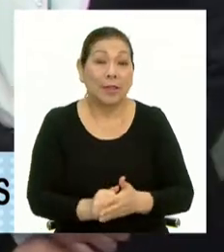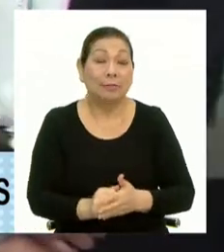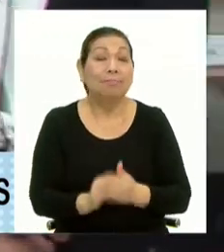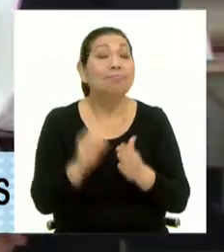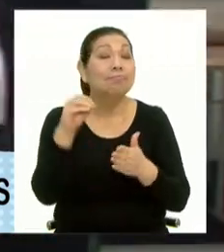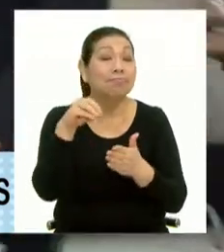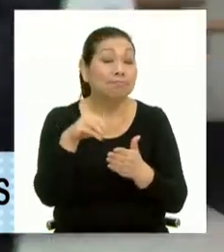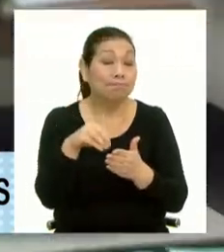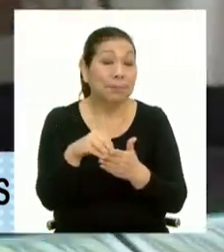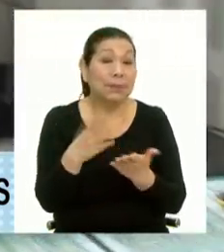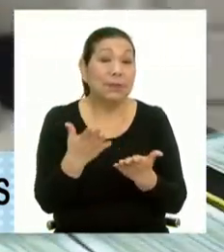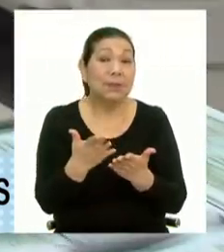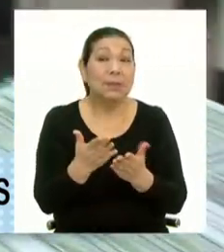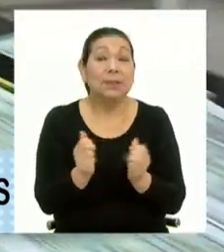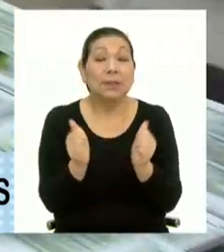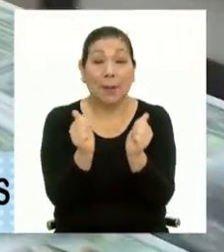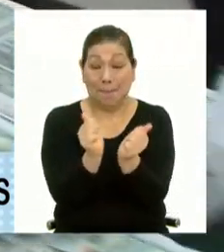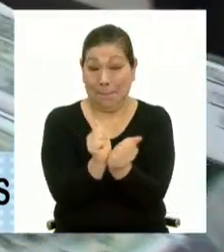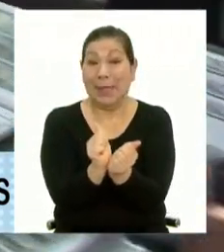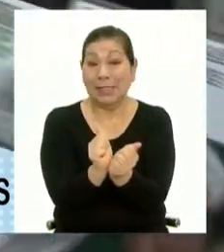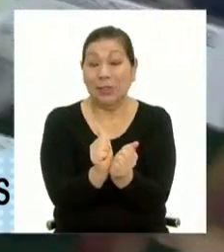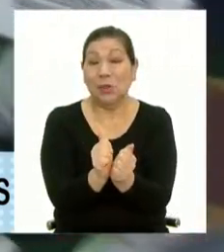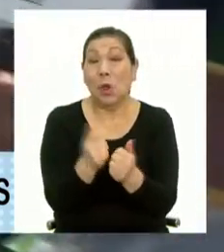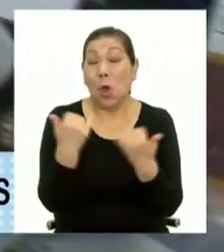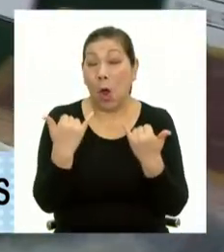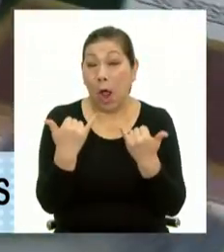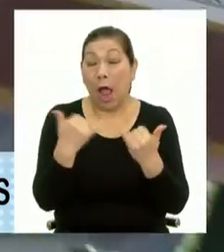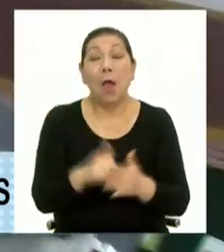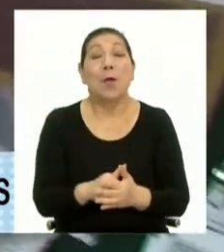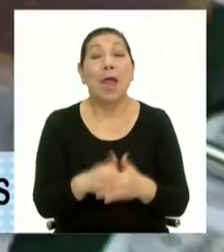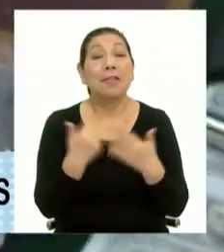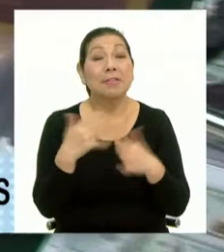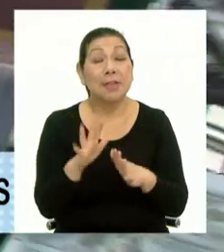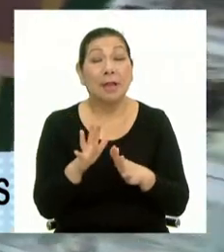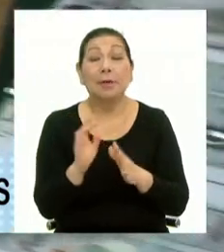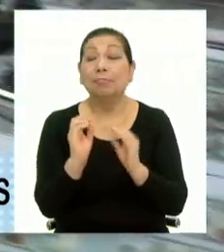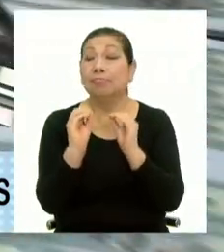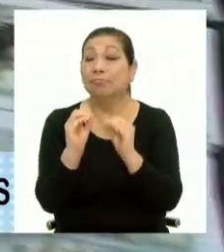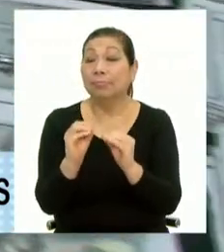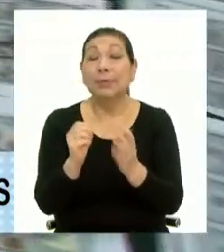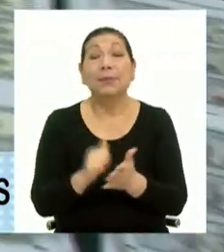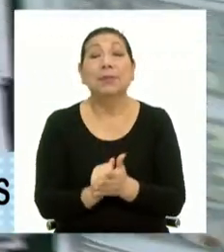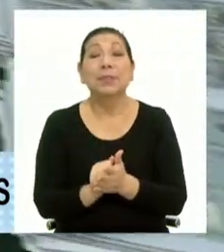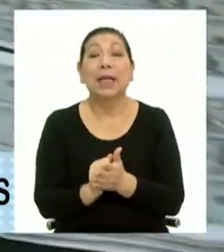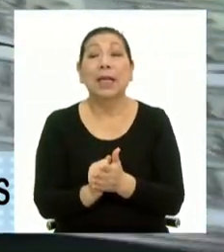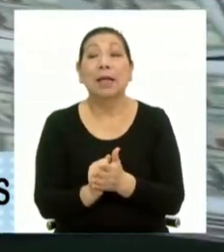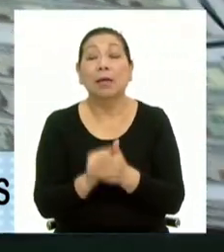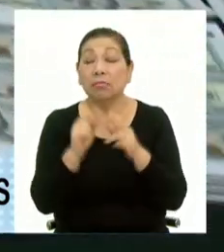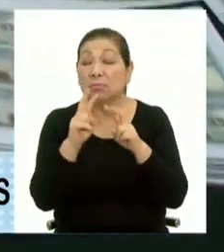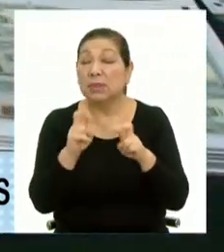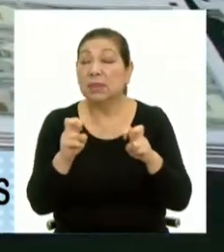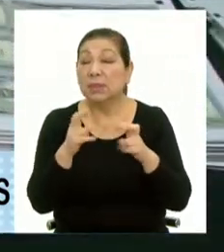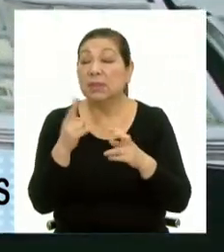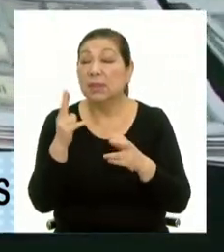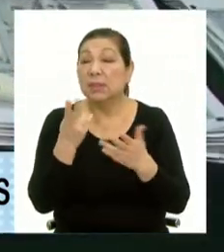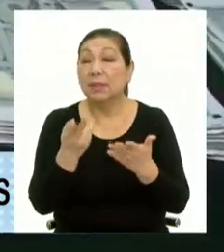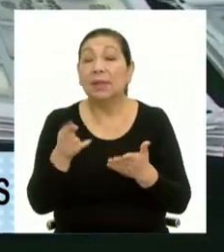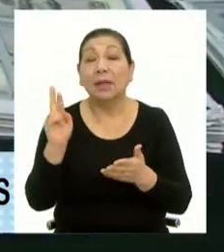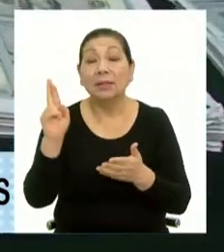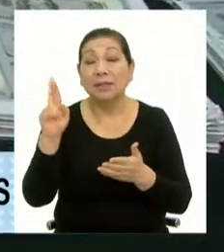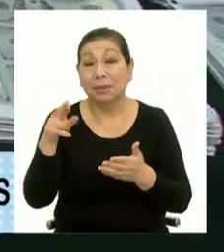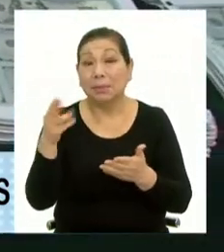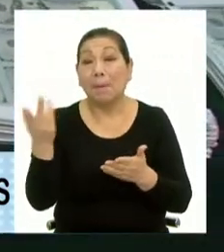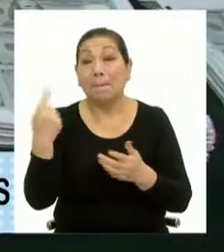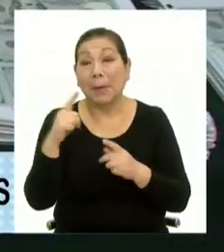a ponerlo a la disposición. Se encuentran detenidos. En estos momentos ya se pone a disposición del Departamento de Investigación Criminal del RIMAC